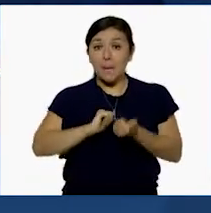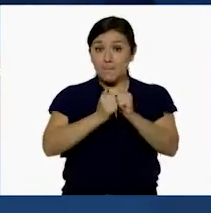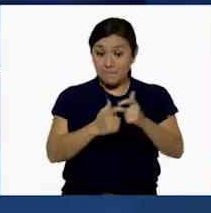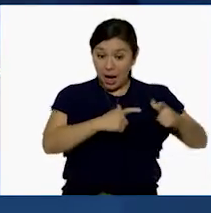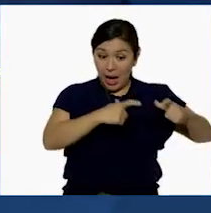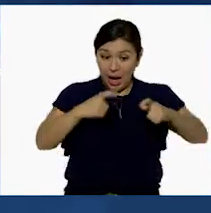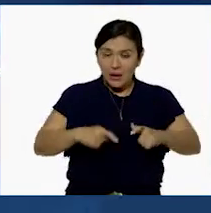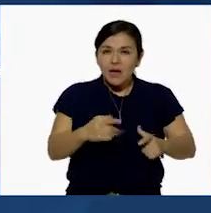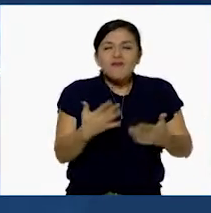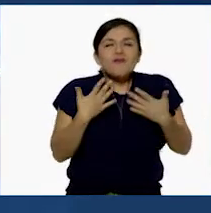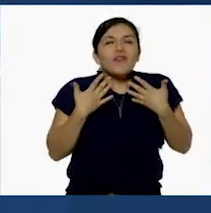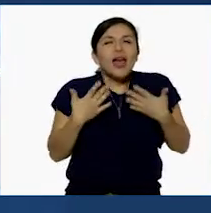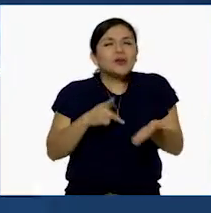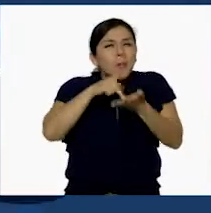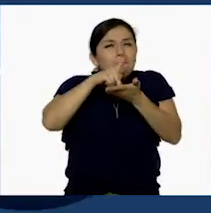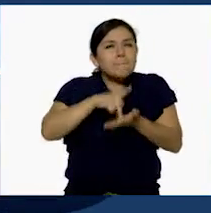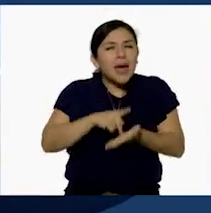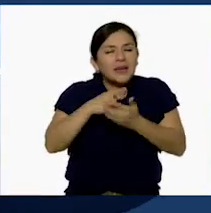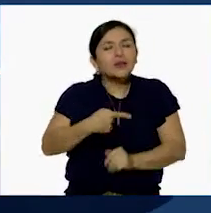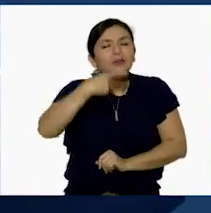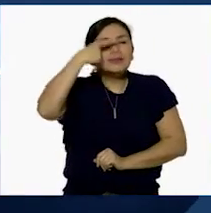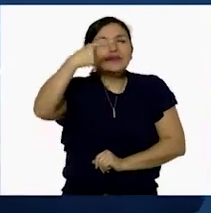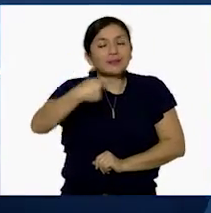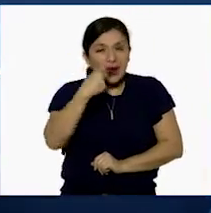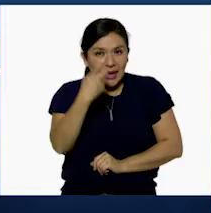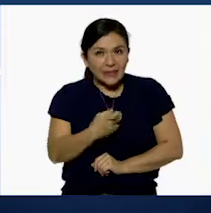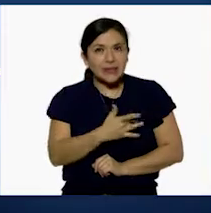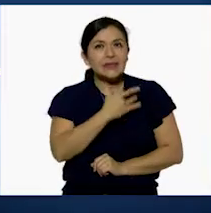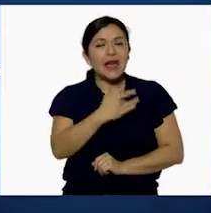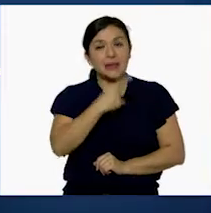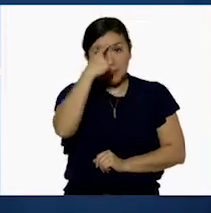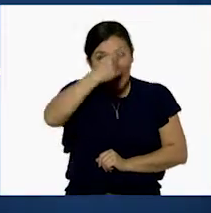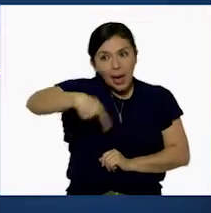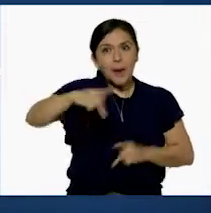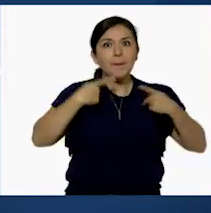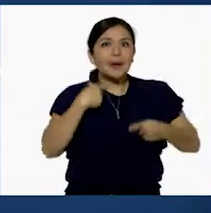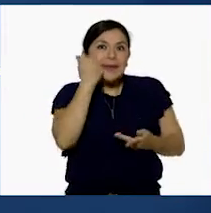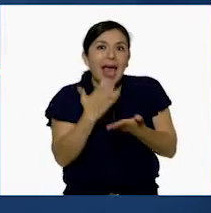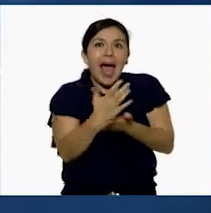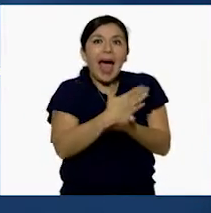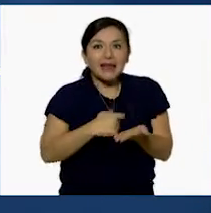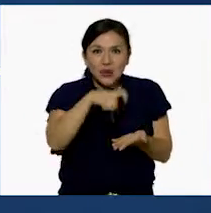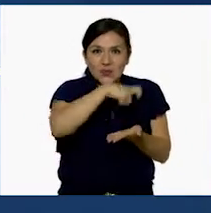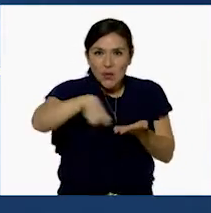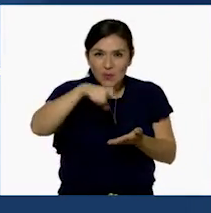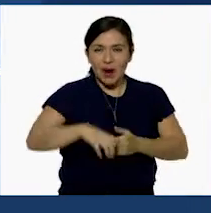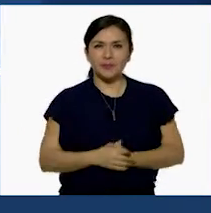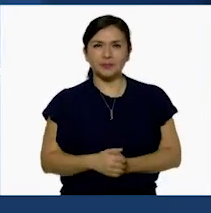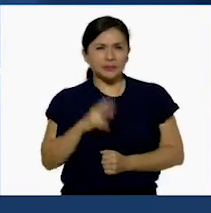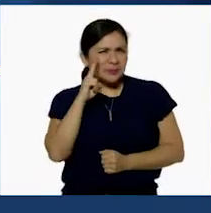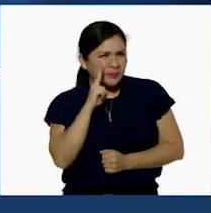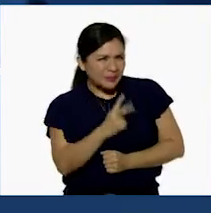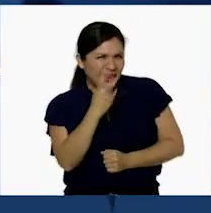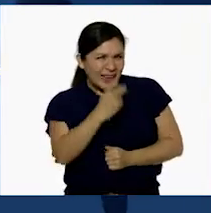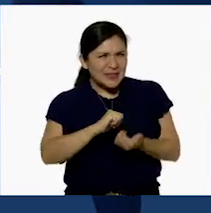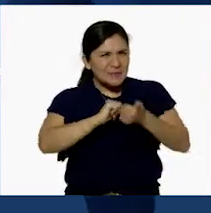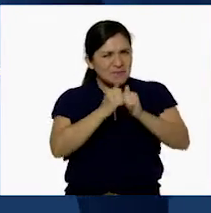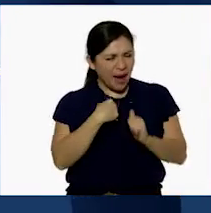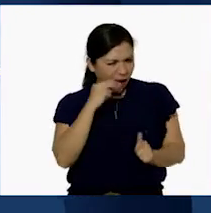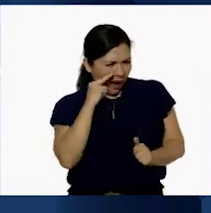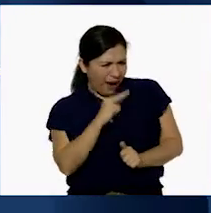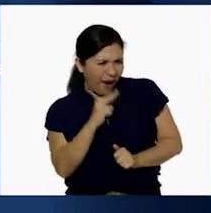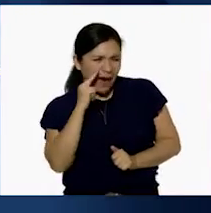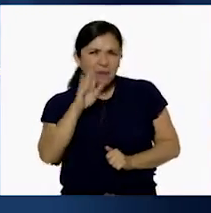su frescura, su peso, su aroma, ofrecíase así a la compra. Había algo de desnudo y seductor en estos panes que